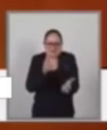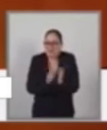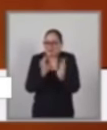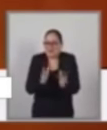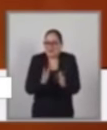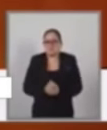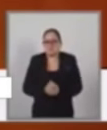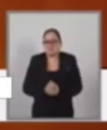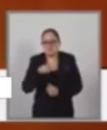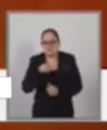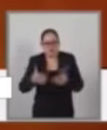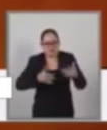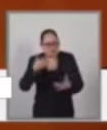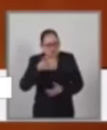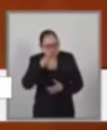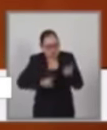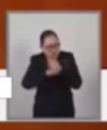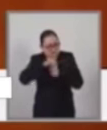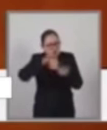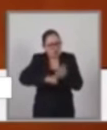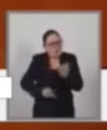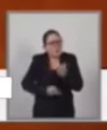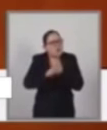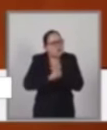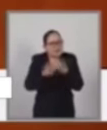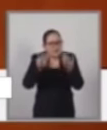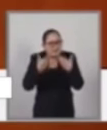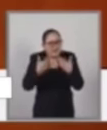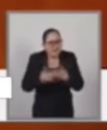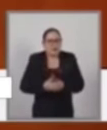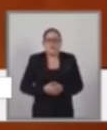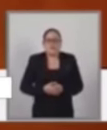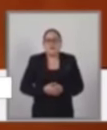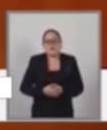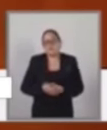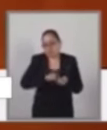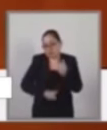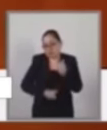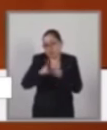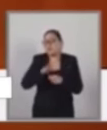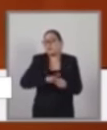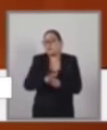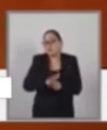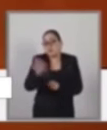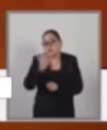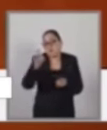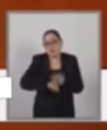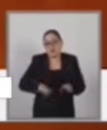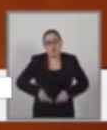debemos olvidar que la lucha contra la delincuencia, que es una hidra de mil